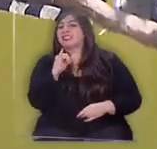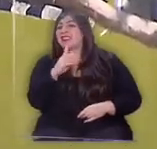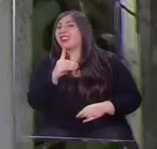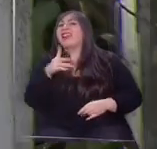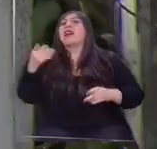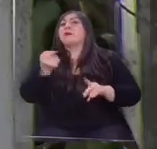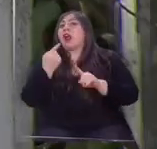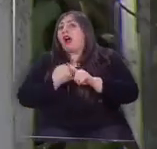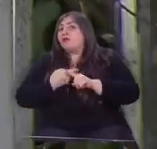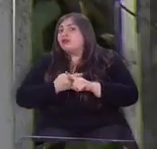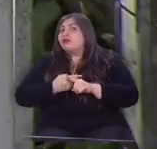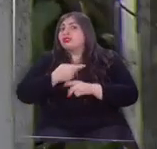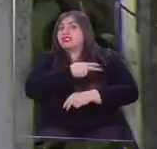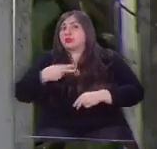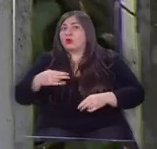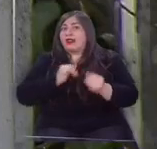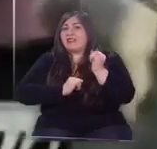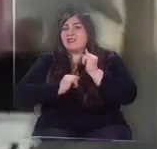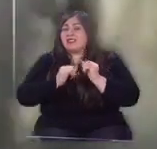sexual infantil.